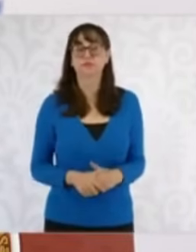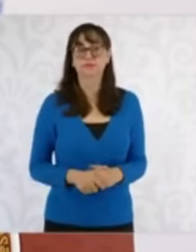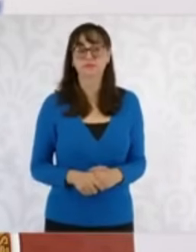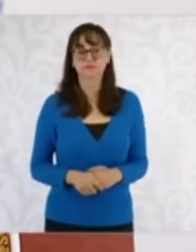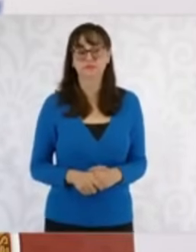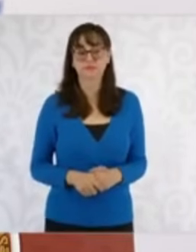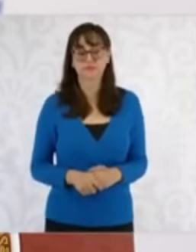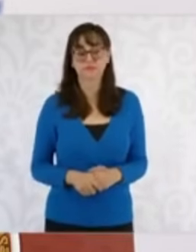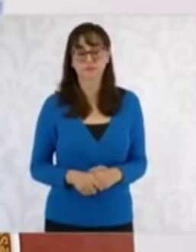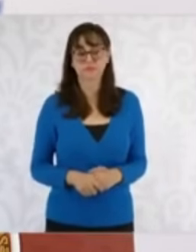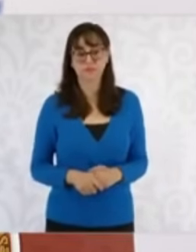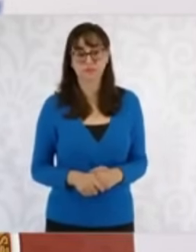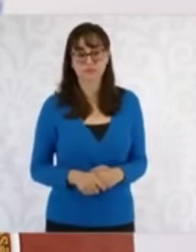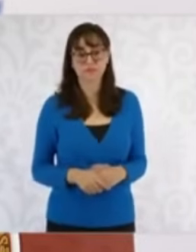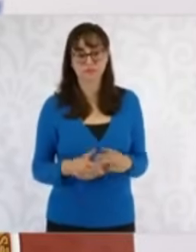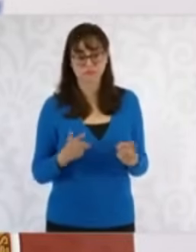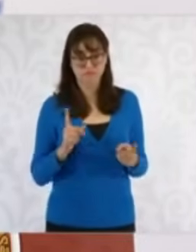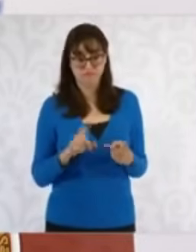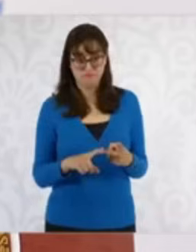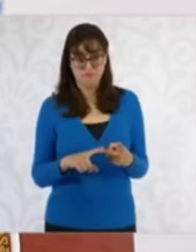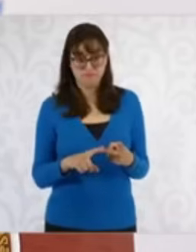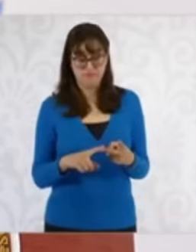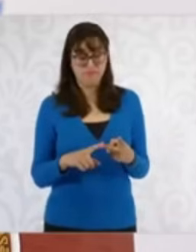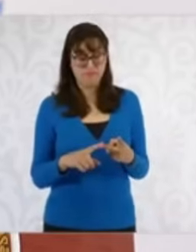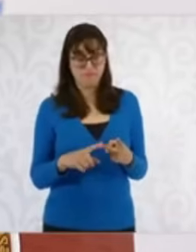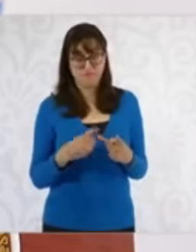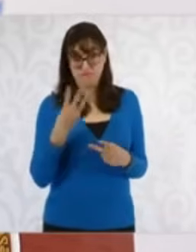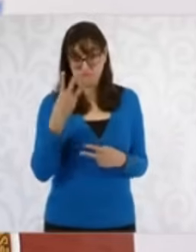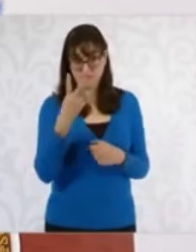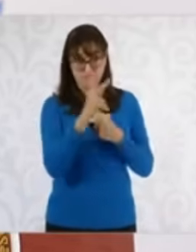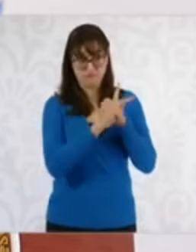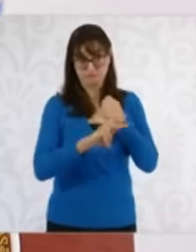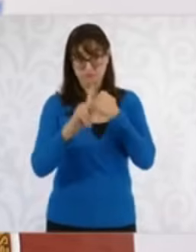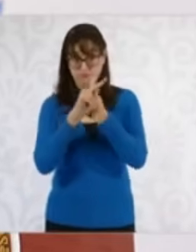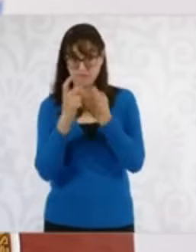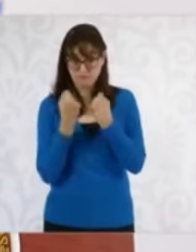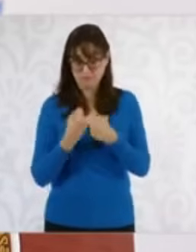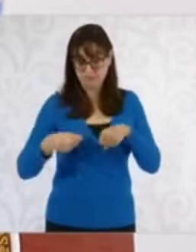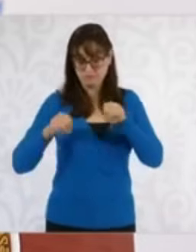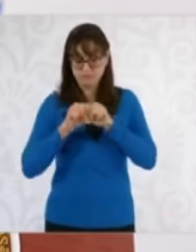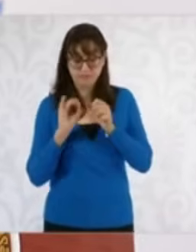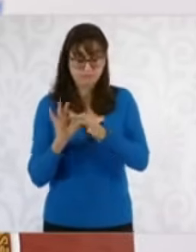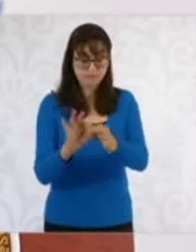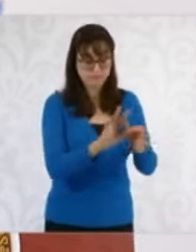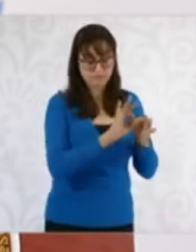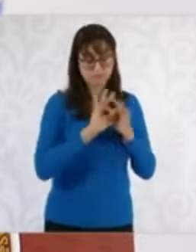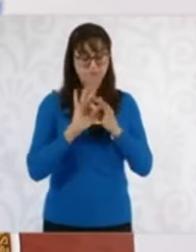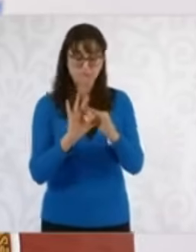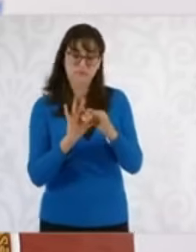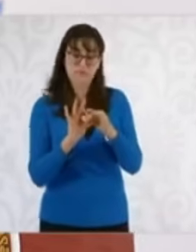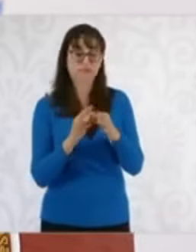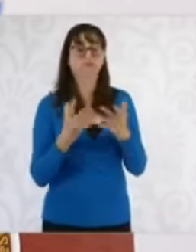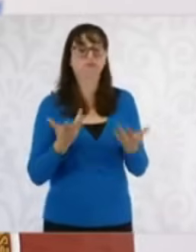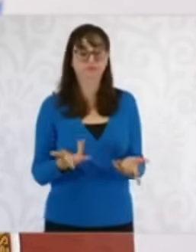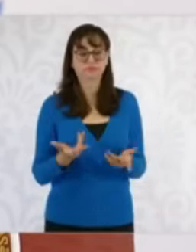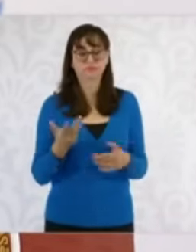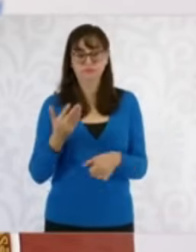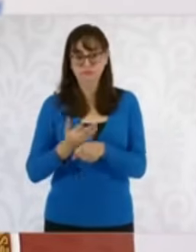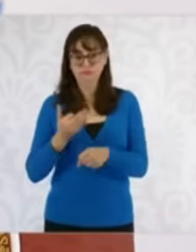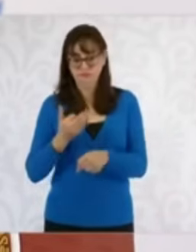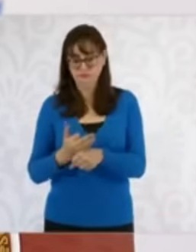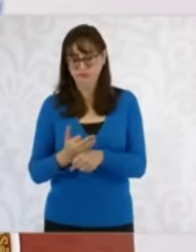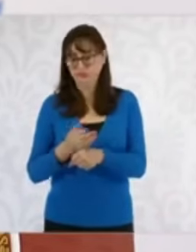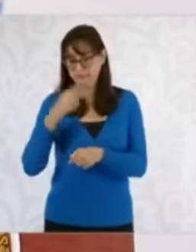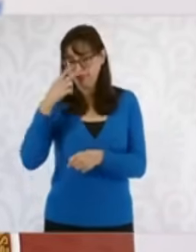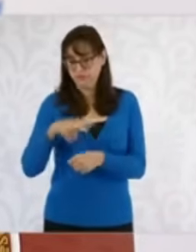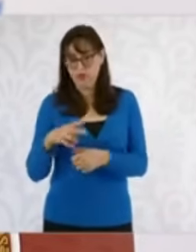Y también la importancia de la integración, porque recuerden que las exportaciones de México a Estados Unidos han aumentado, pero